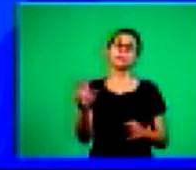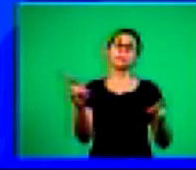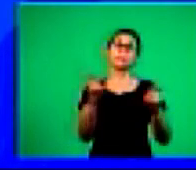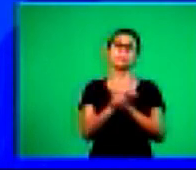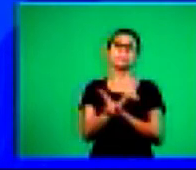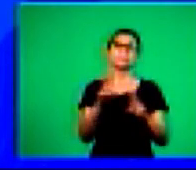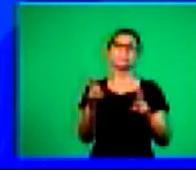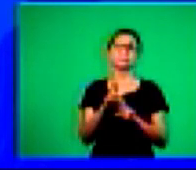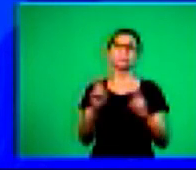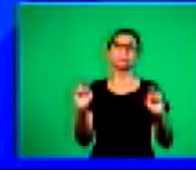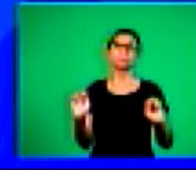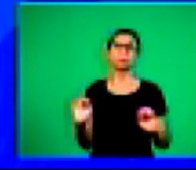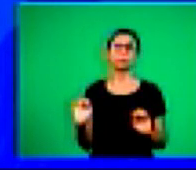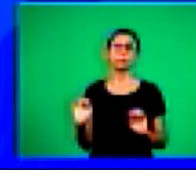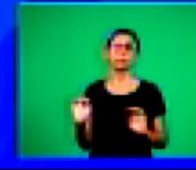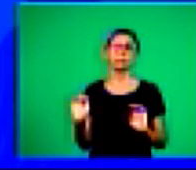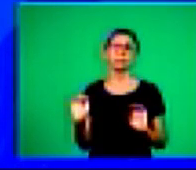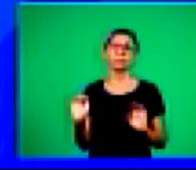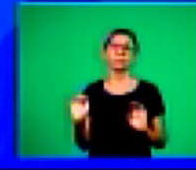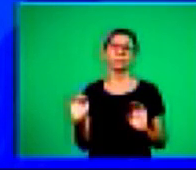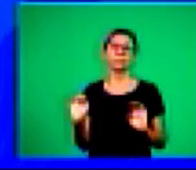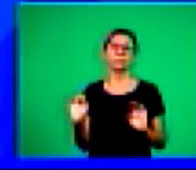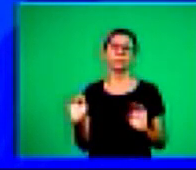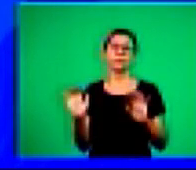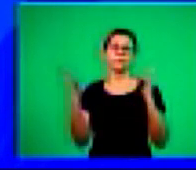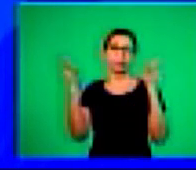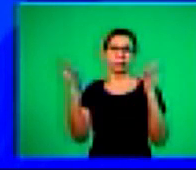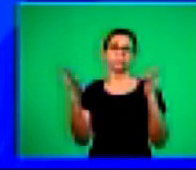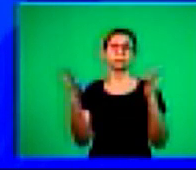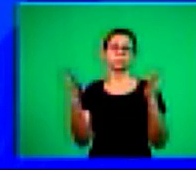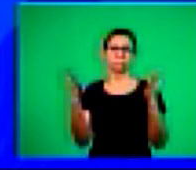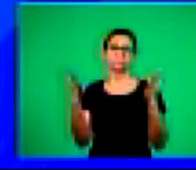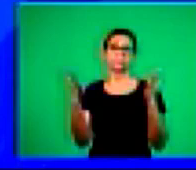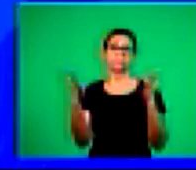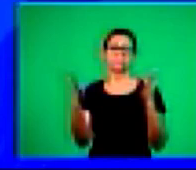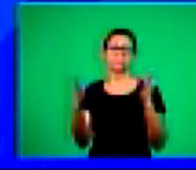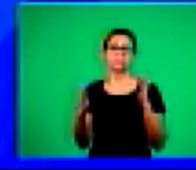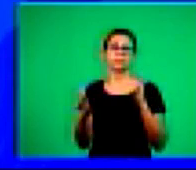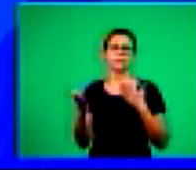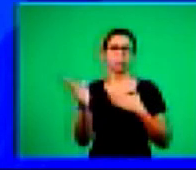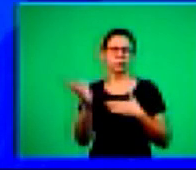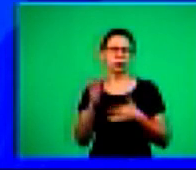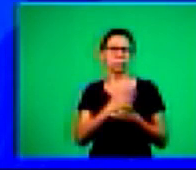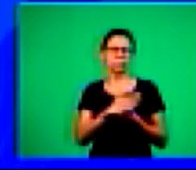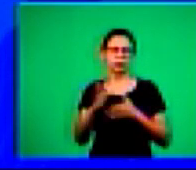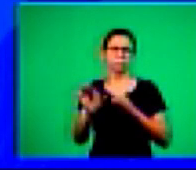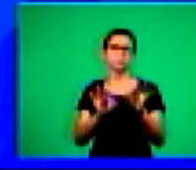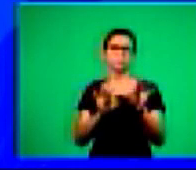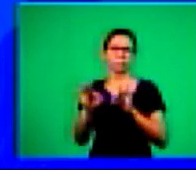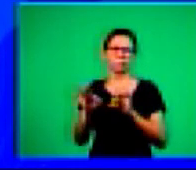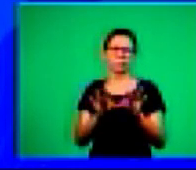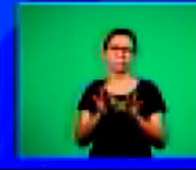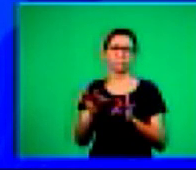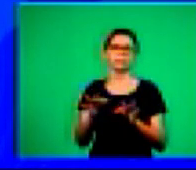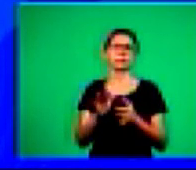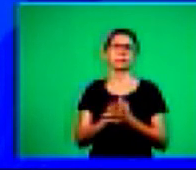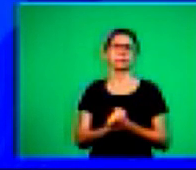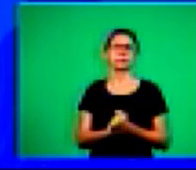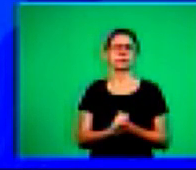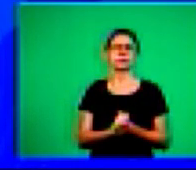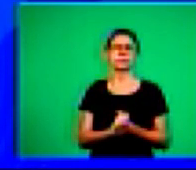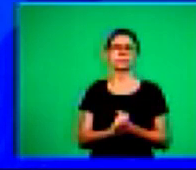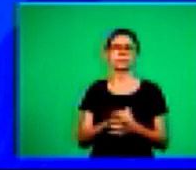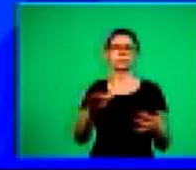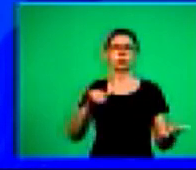relación a un evento mundial que está siendo preparado se están haciendo los preparativos para la transmisión